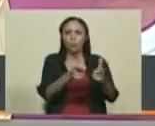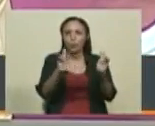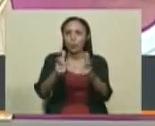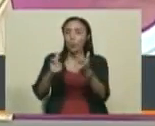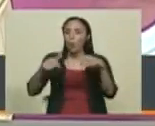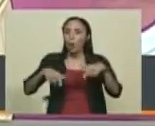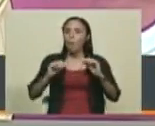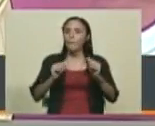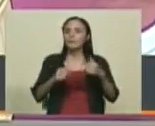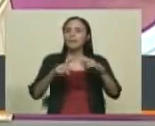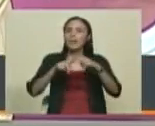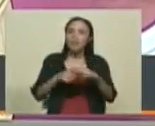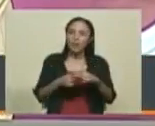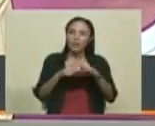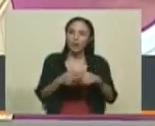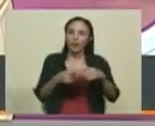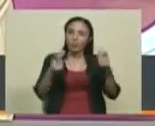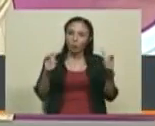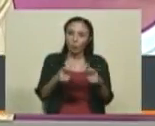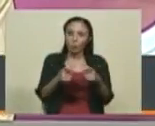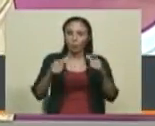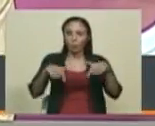arranca.